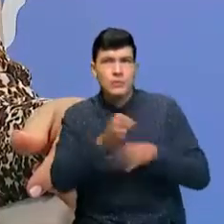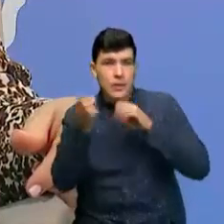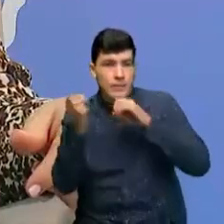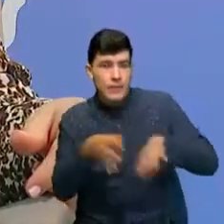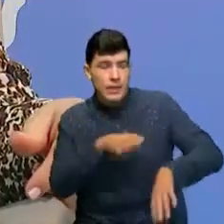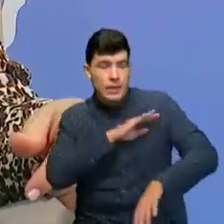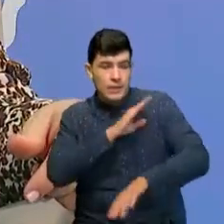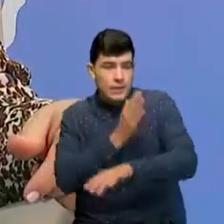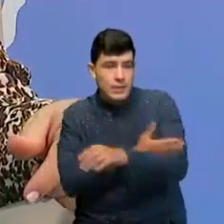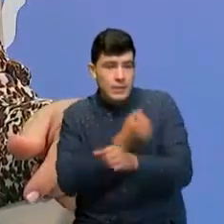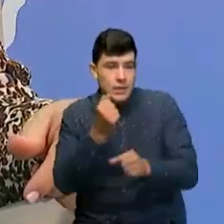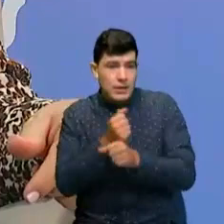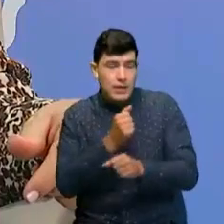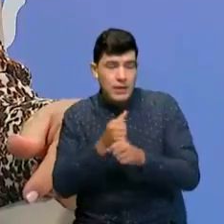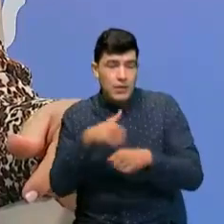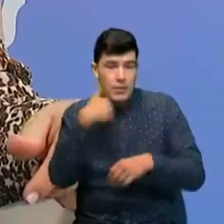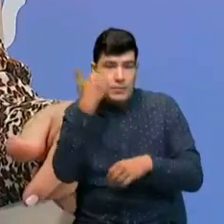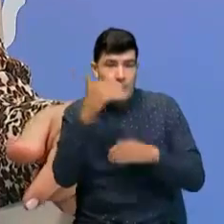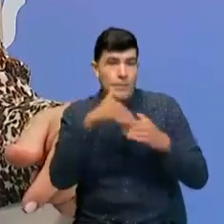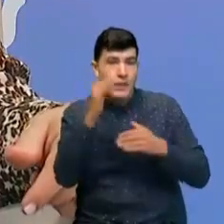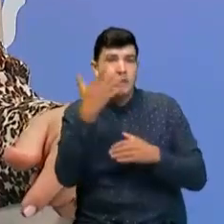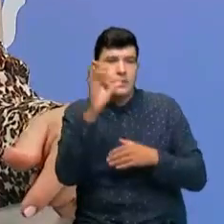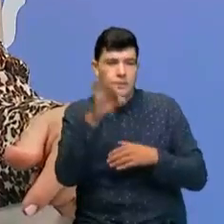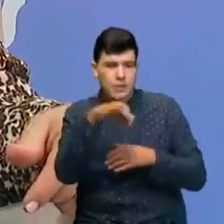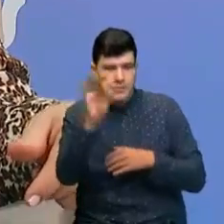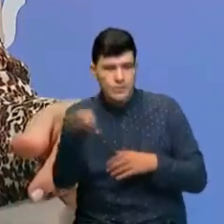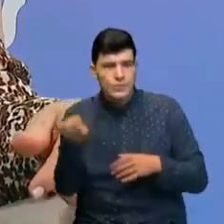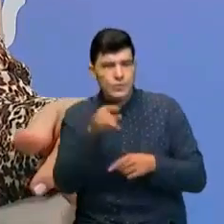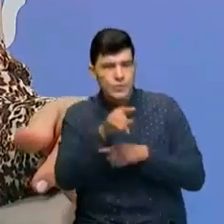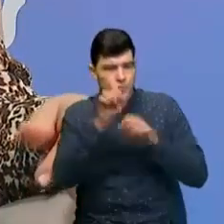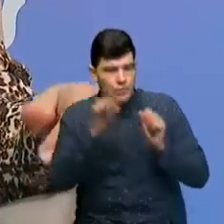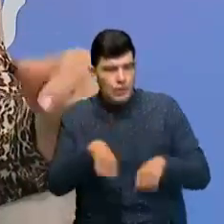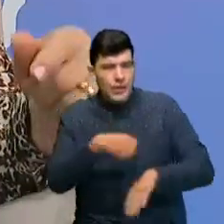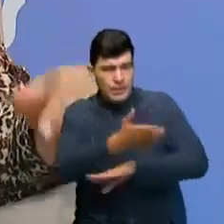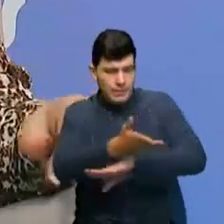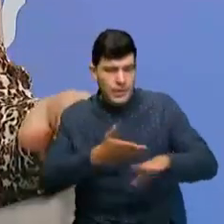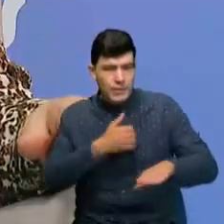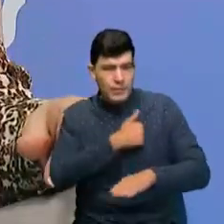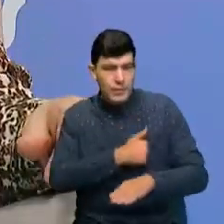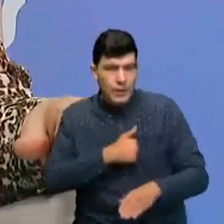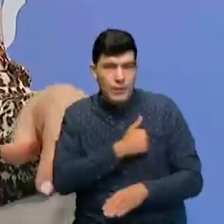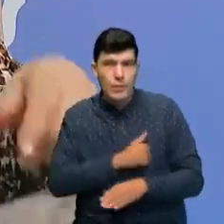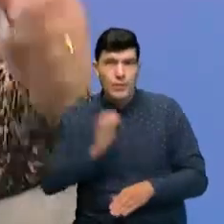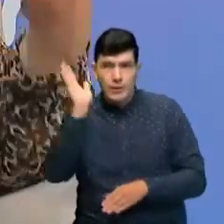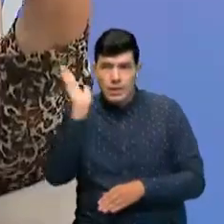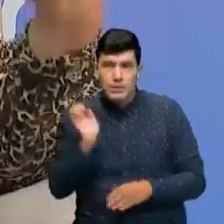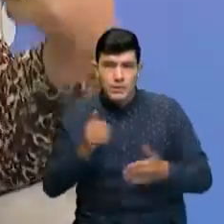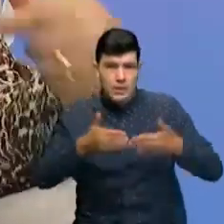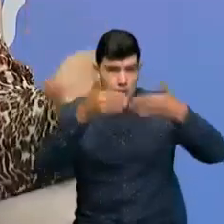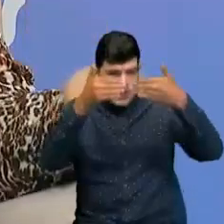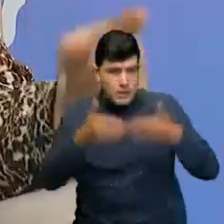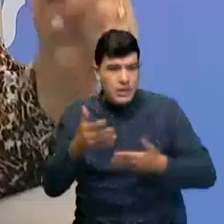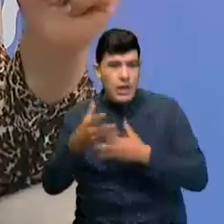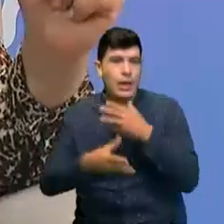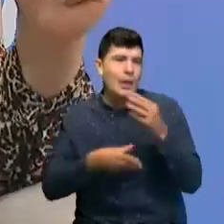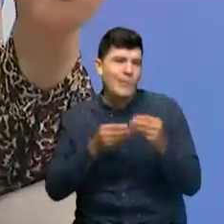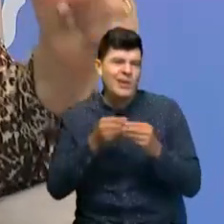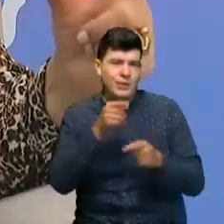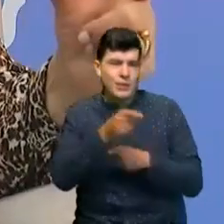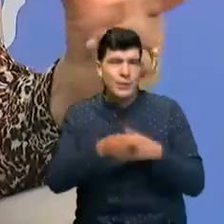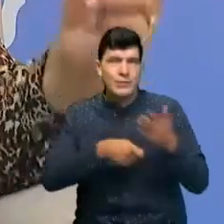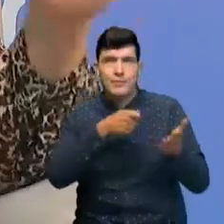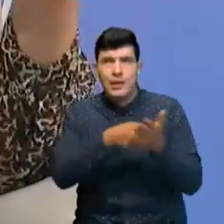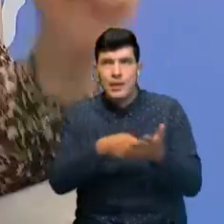capacidad laboral mayor del 50%, pues usted vaya solicitando la pensión de invalidez. Y aparte van cotizando